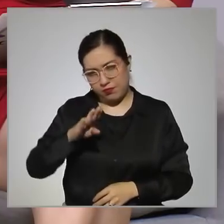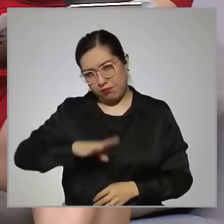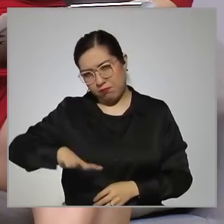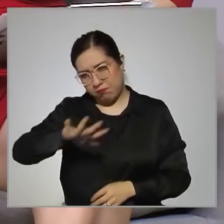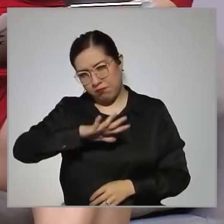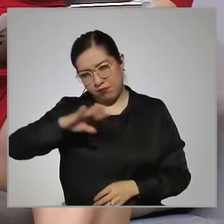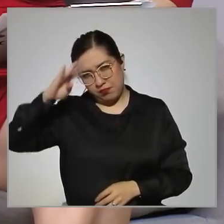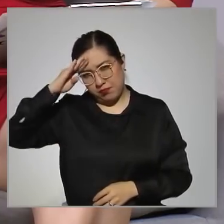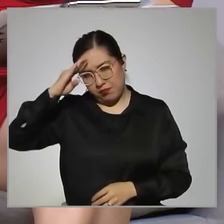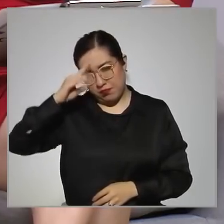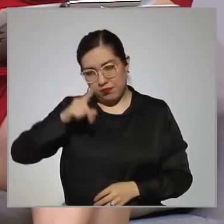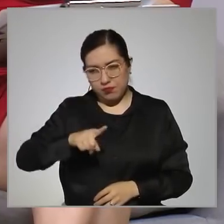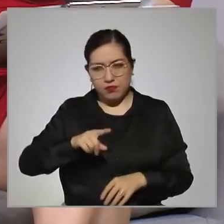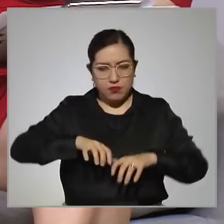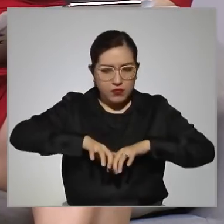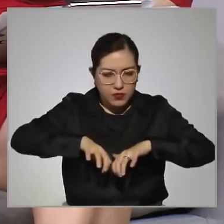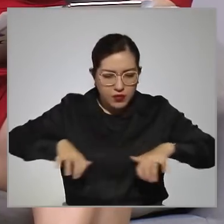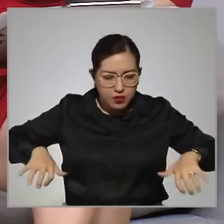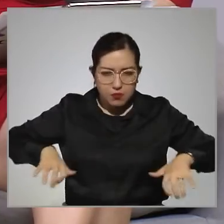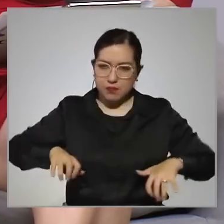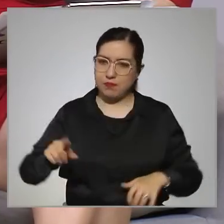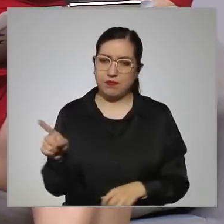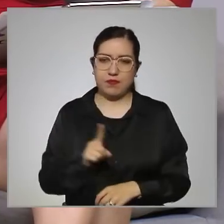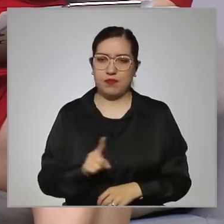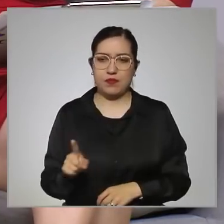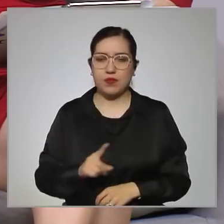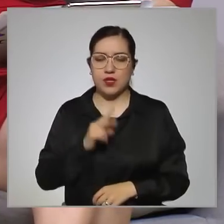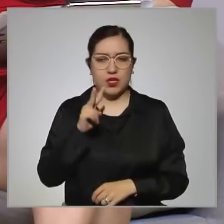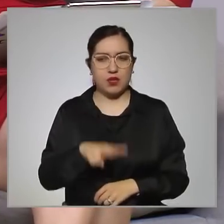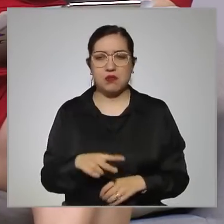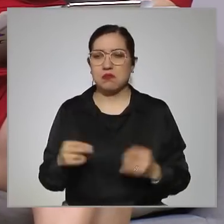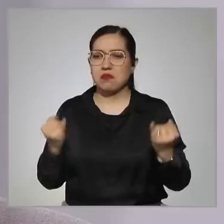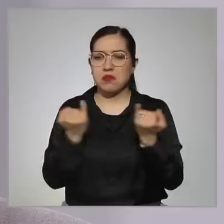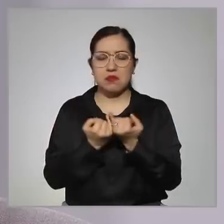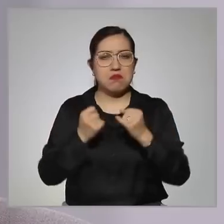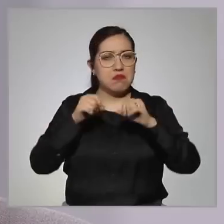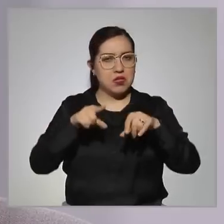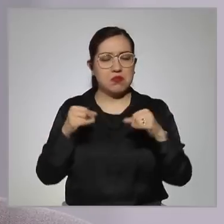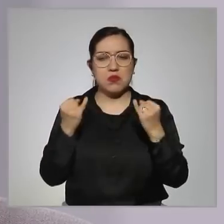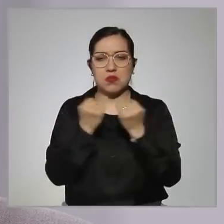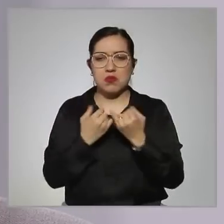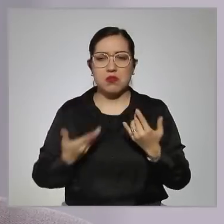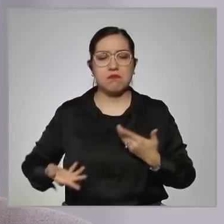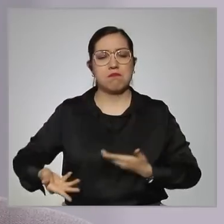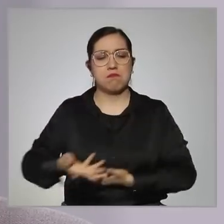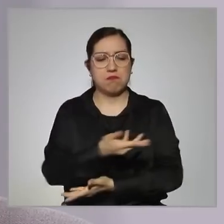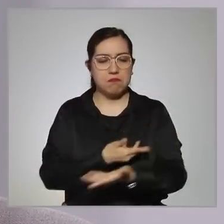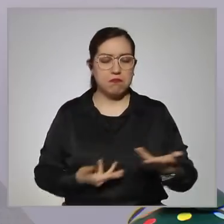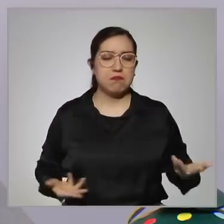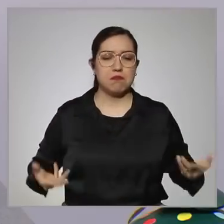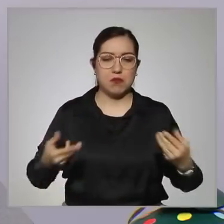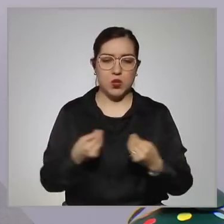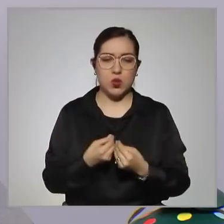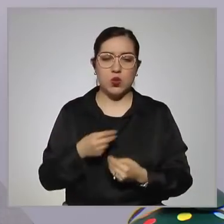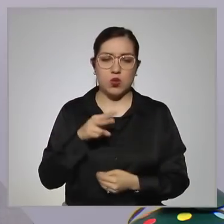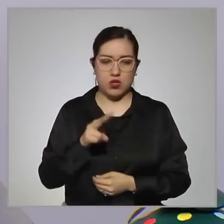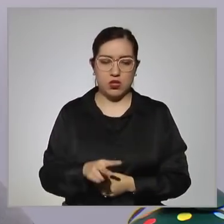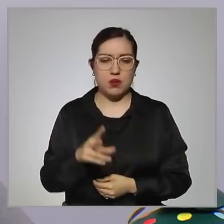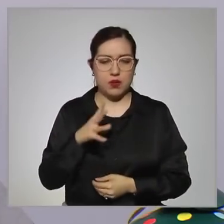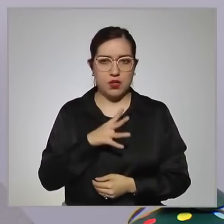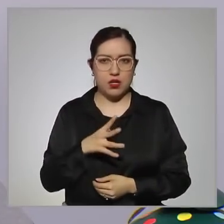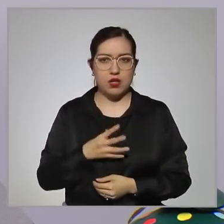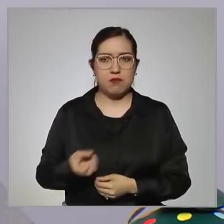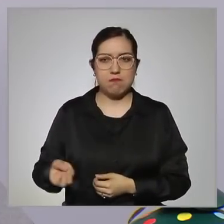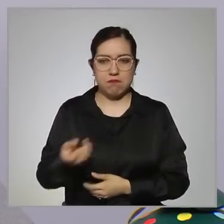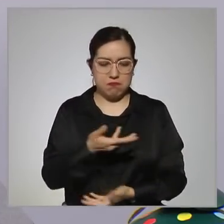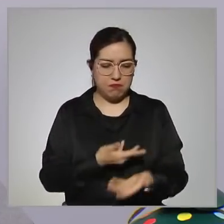de pronto que se trata de realidades separadas, ¿no? Sino que realmente estamos en una dinámica conjunta, ¿no? En donde realmente coexisten todo